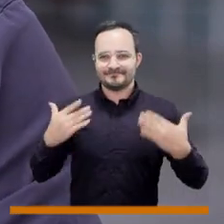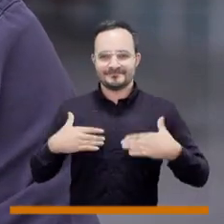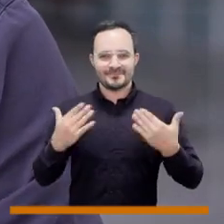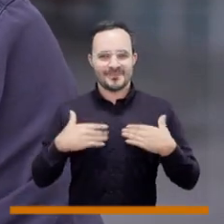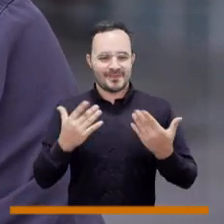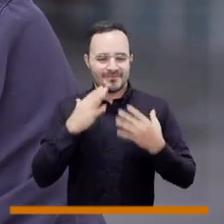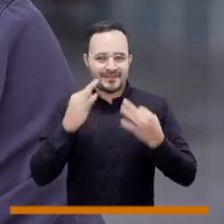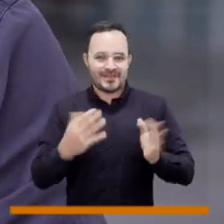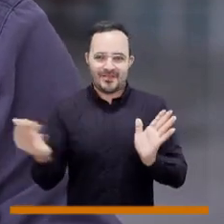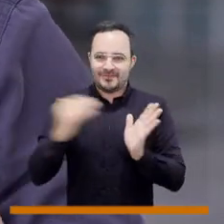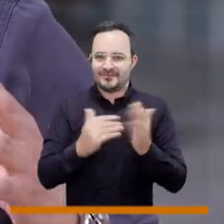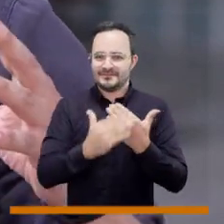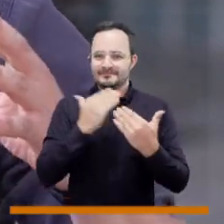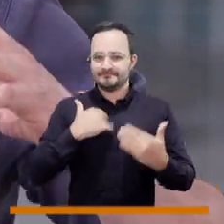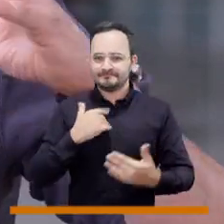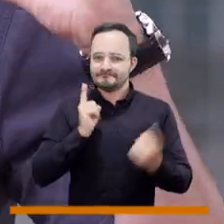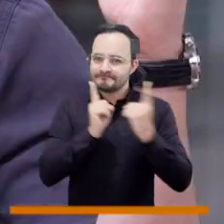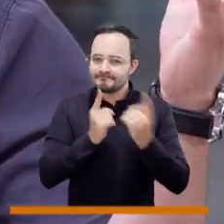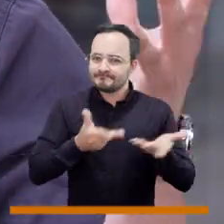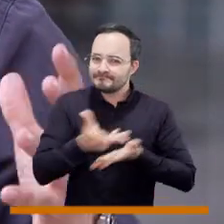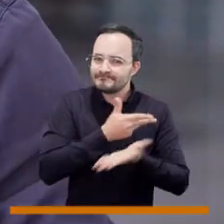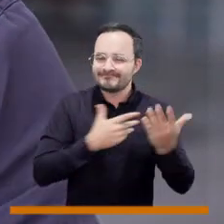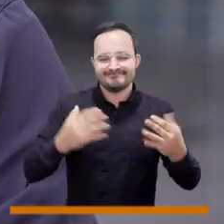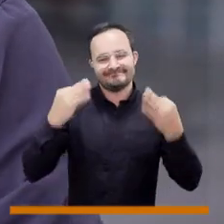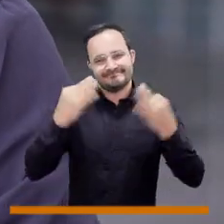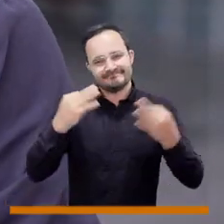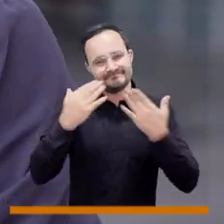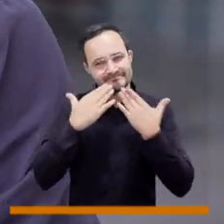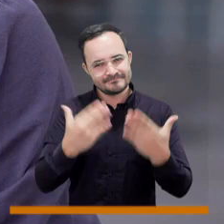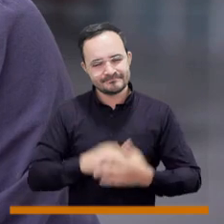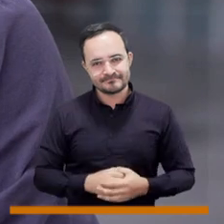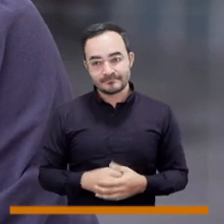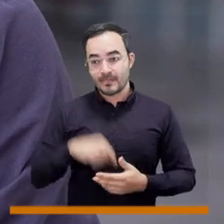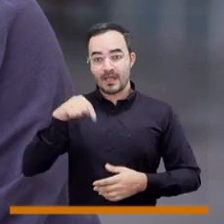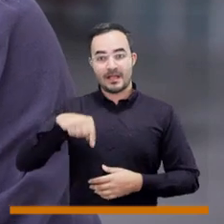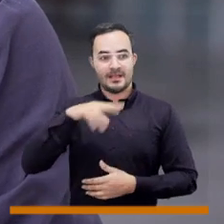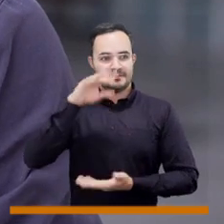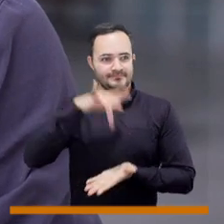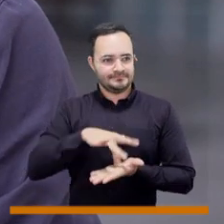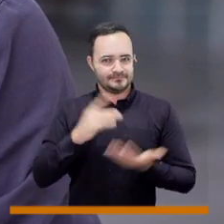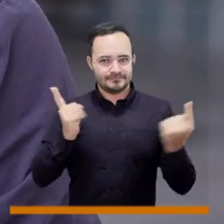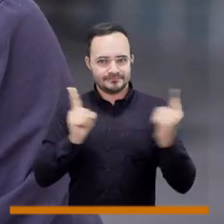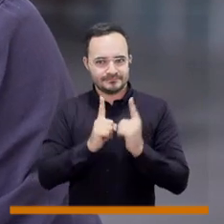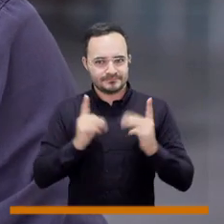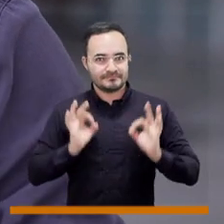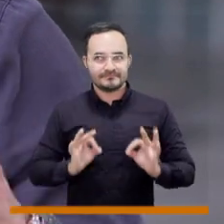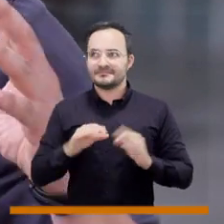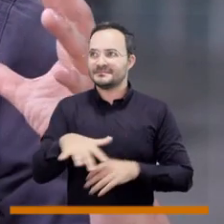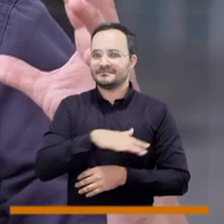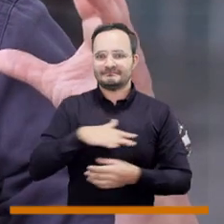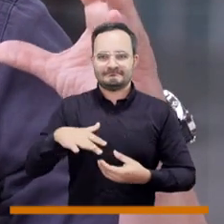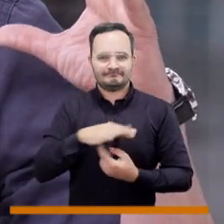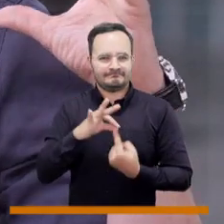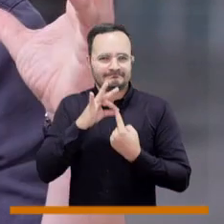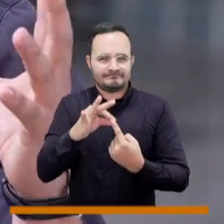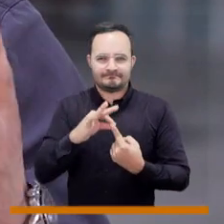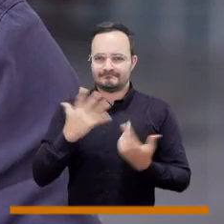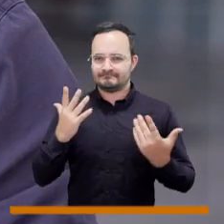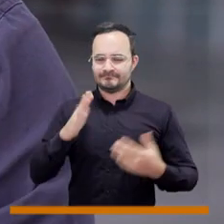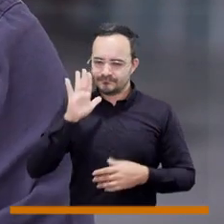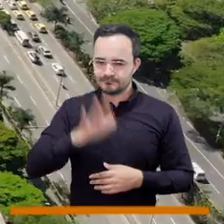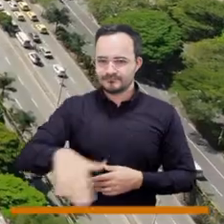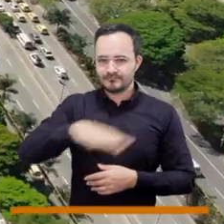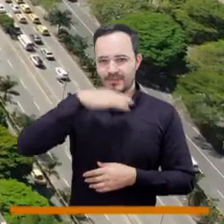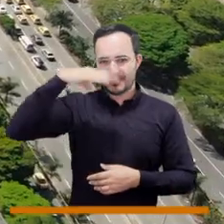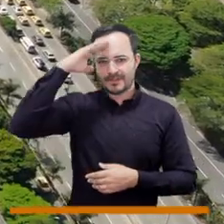este programa y estar en uno de los lugares íconos de la ciudad de Medellín. Este es un espacio donde todos